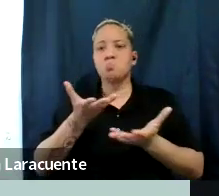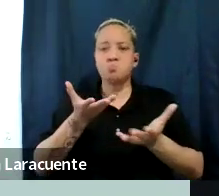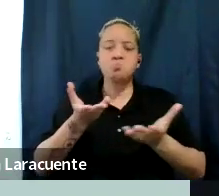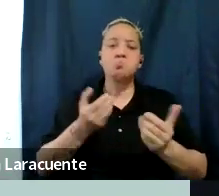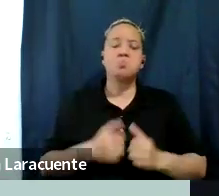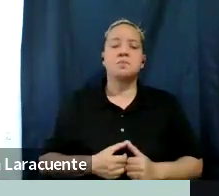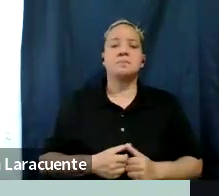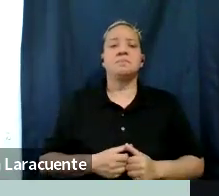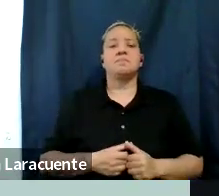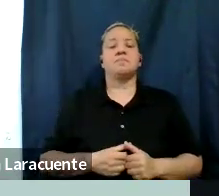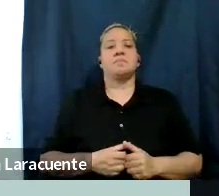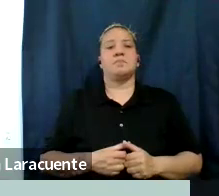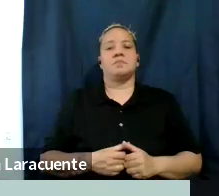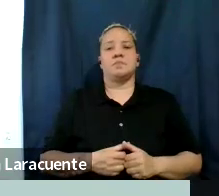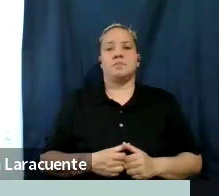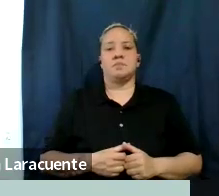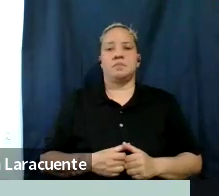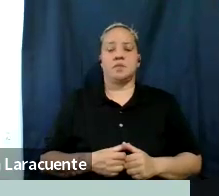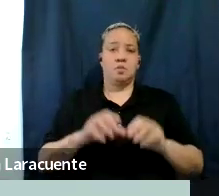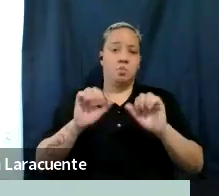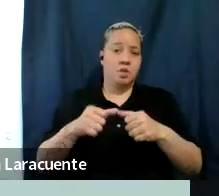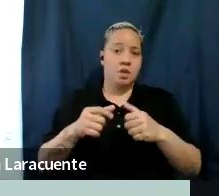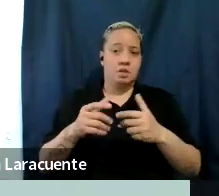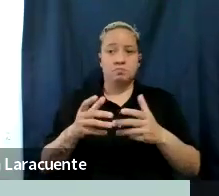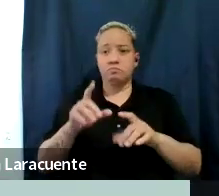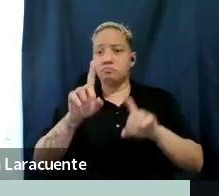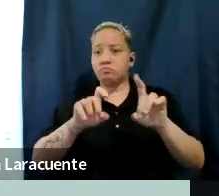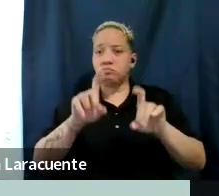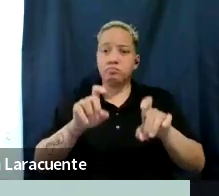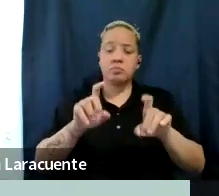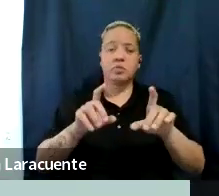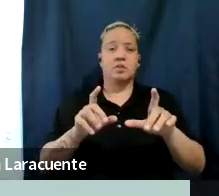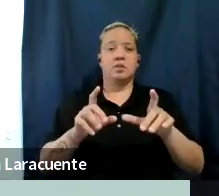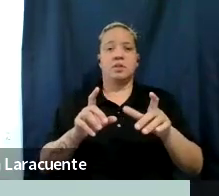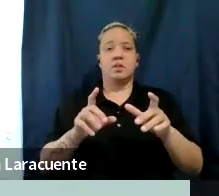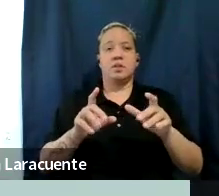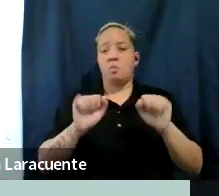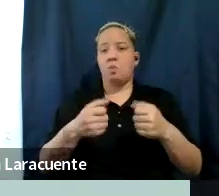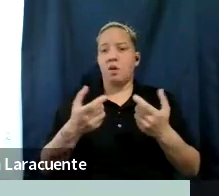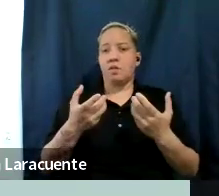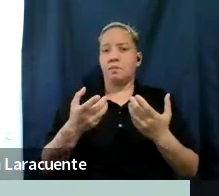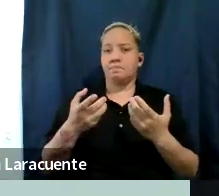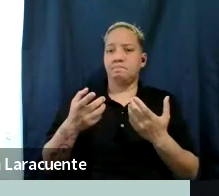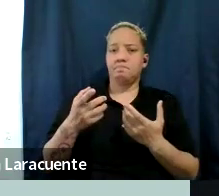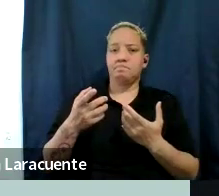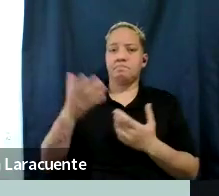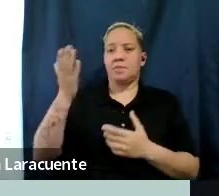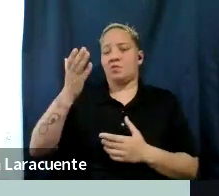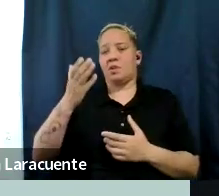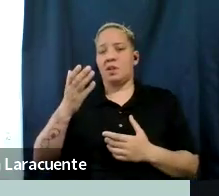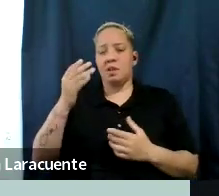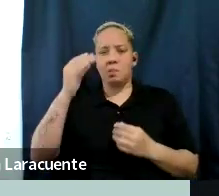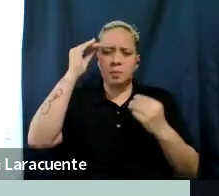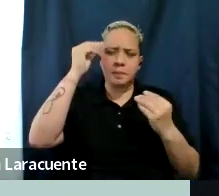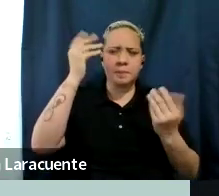poder trasladarme las preguntas o dudas que les pueda suscitar mi charla o inquietudes. Una charla